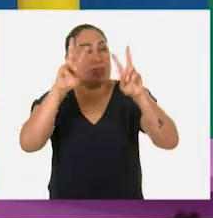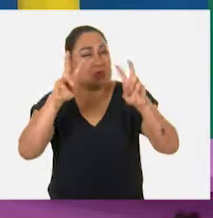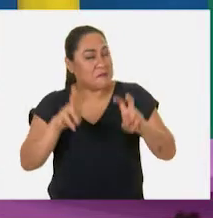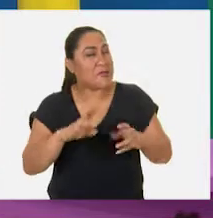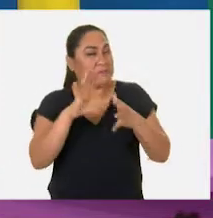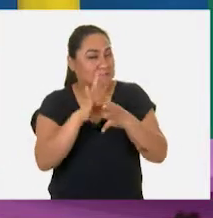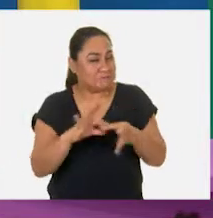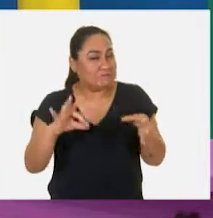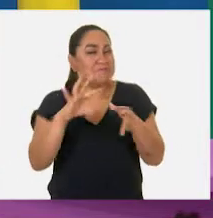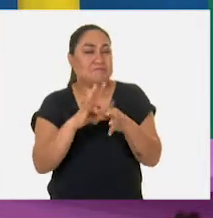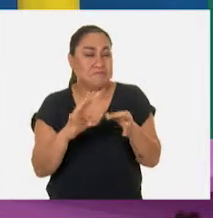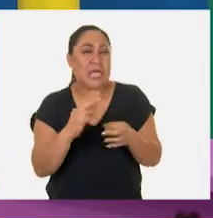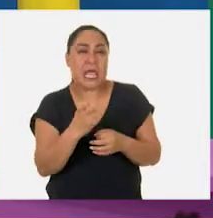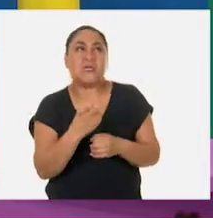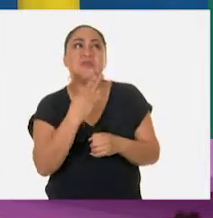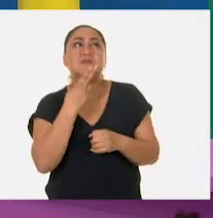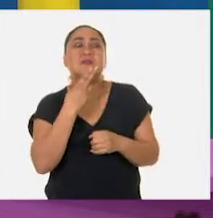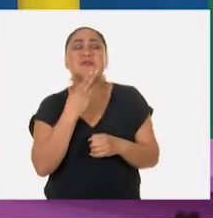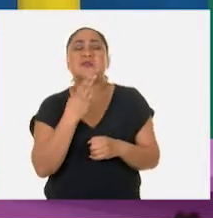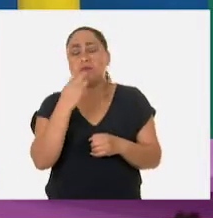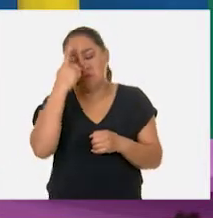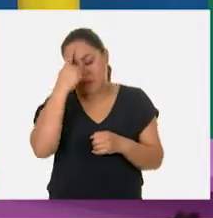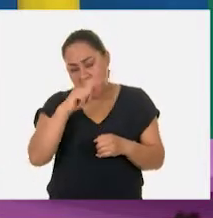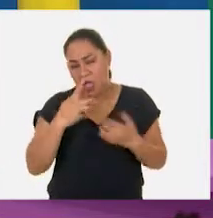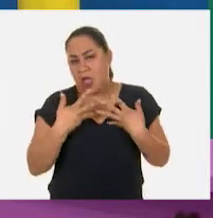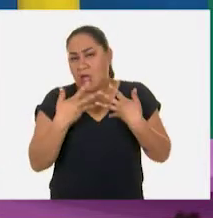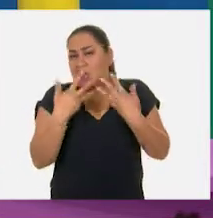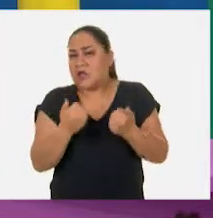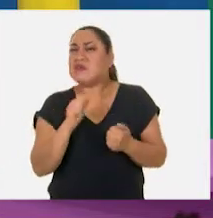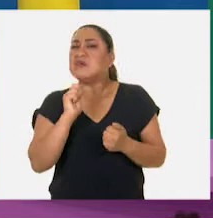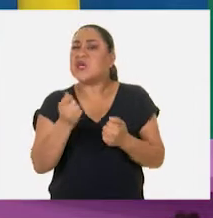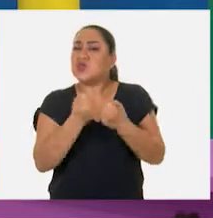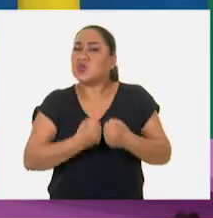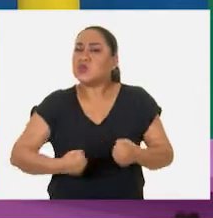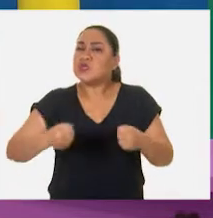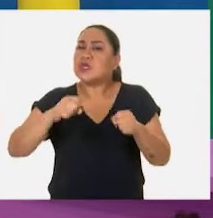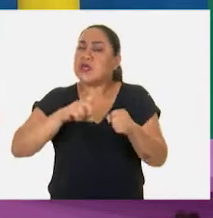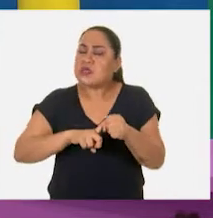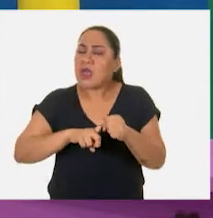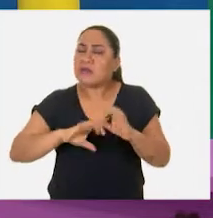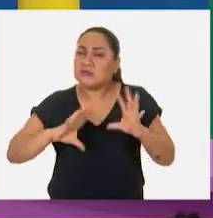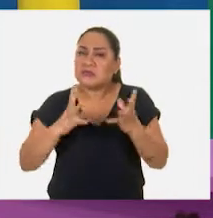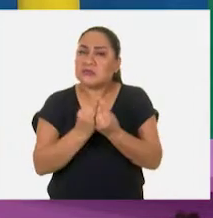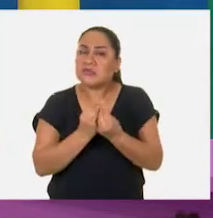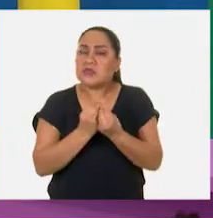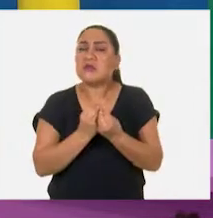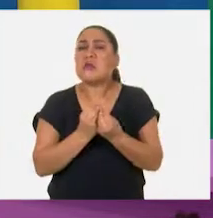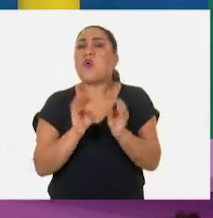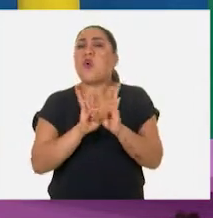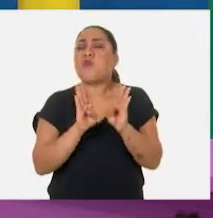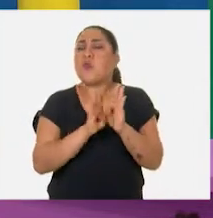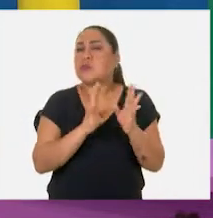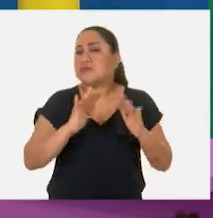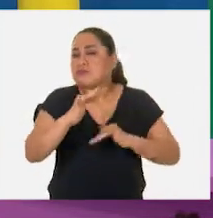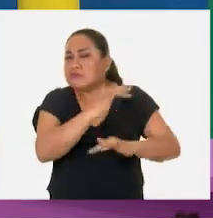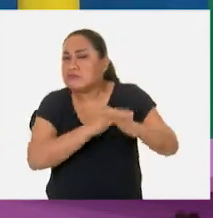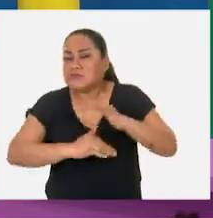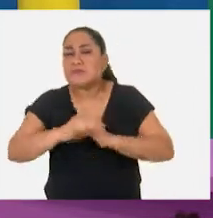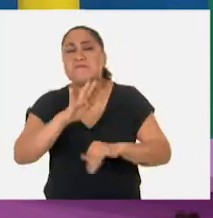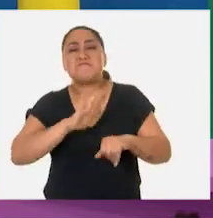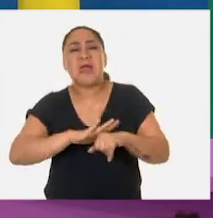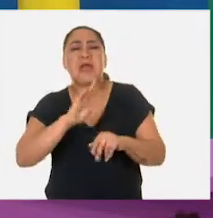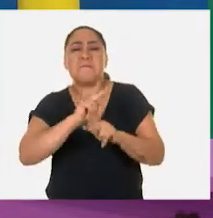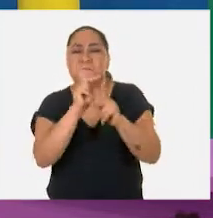porque nos van creando conciencia de lo que es vivir en sociedad y nos ayuda a generar una convivencia sana en todos los lugares en